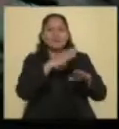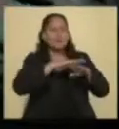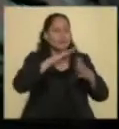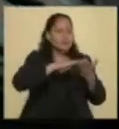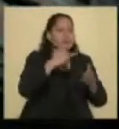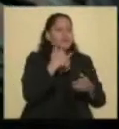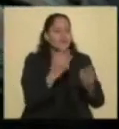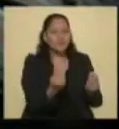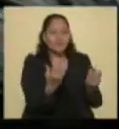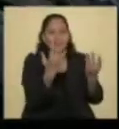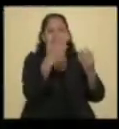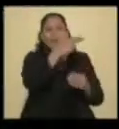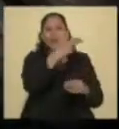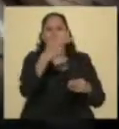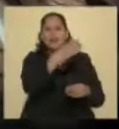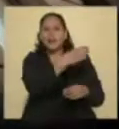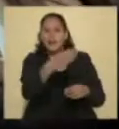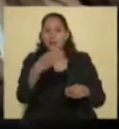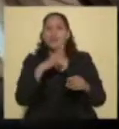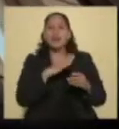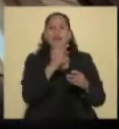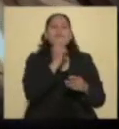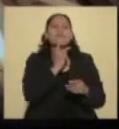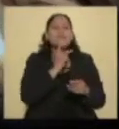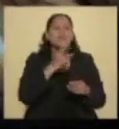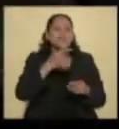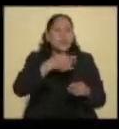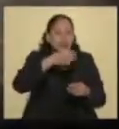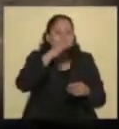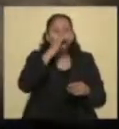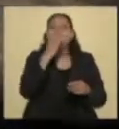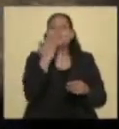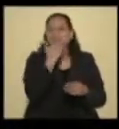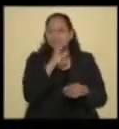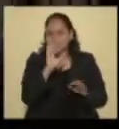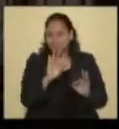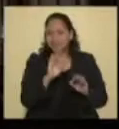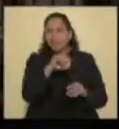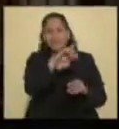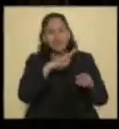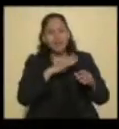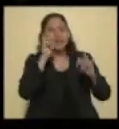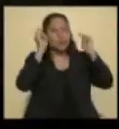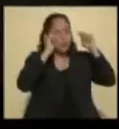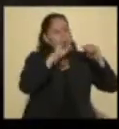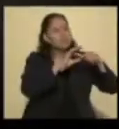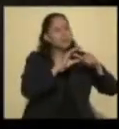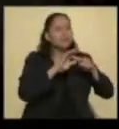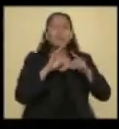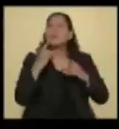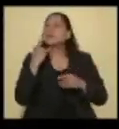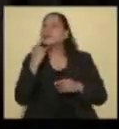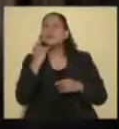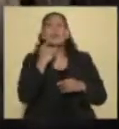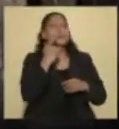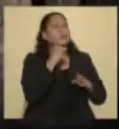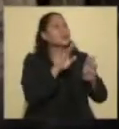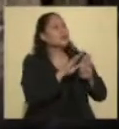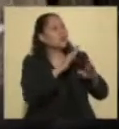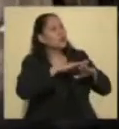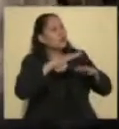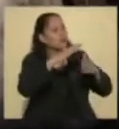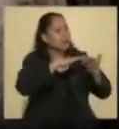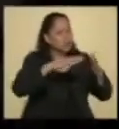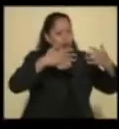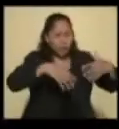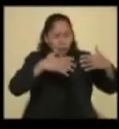hay hoteles de turismo rural con temazcales impresionantes y con tours para ver todo el producto del nopal y cómo